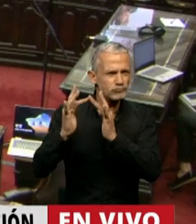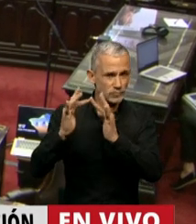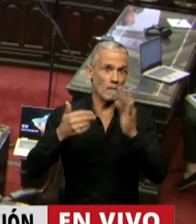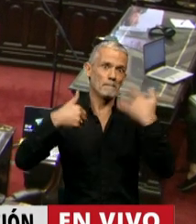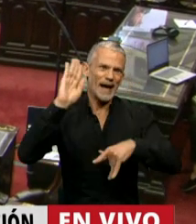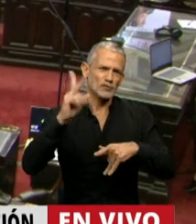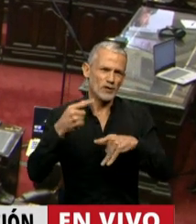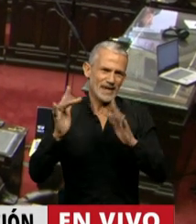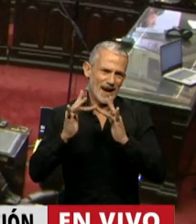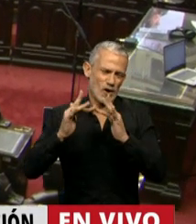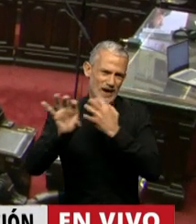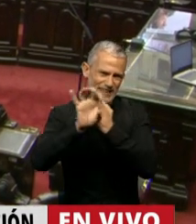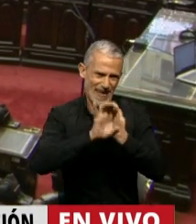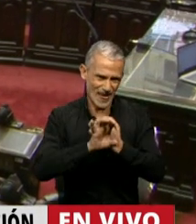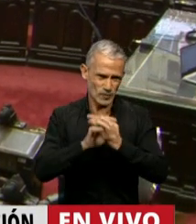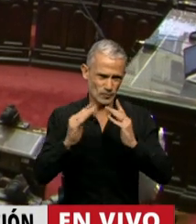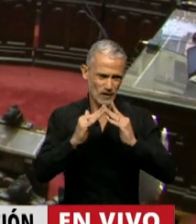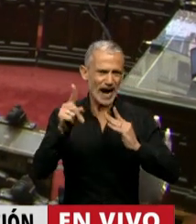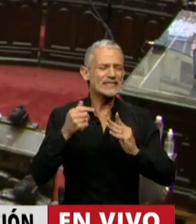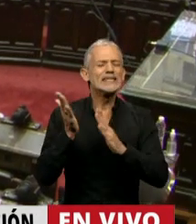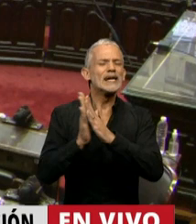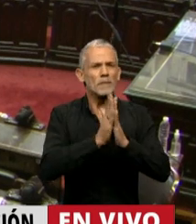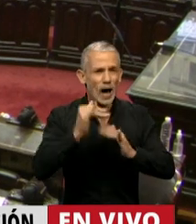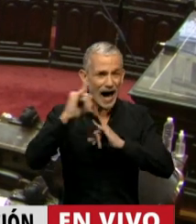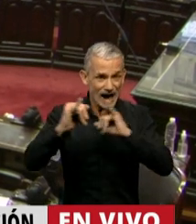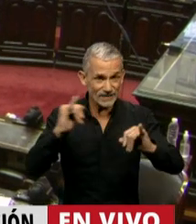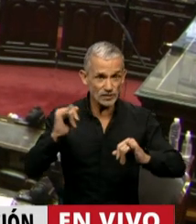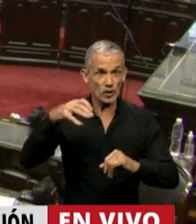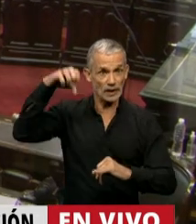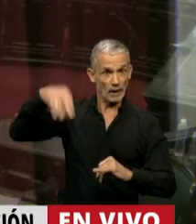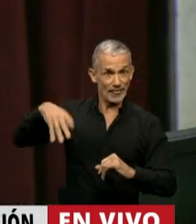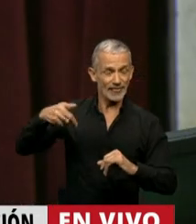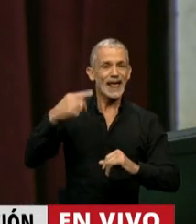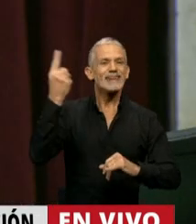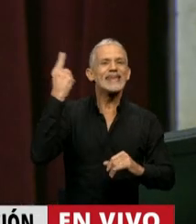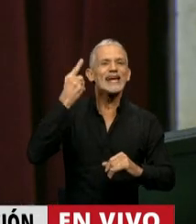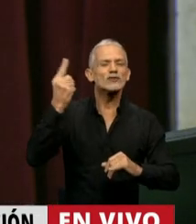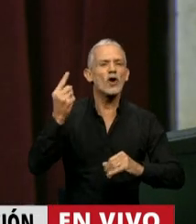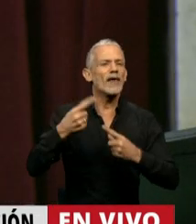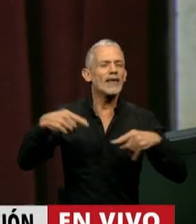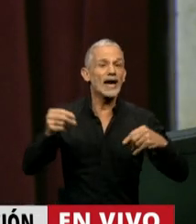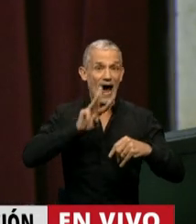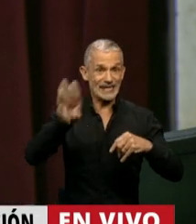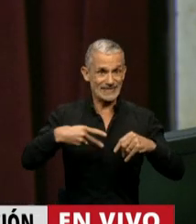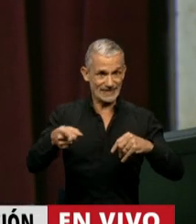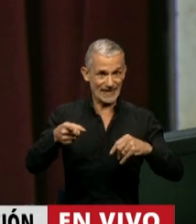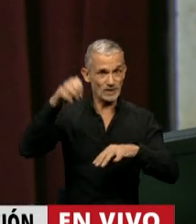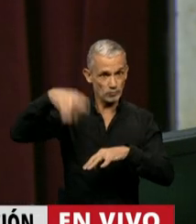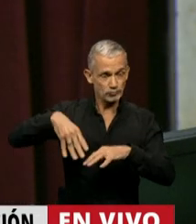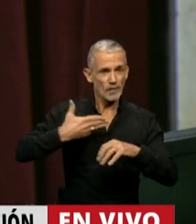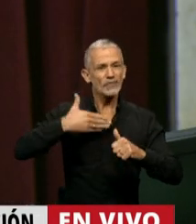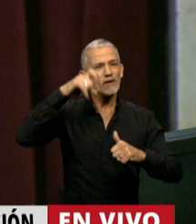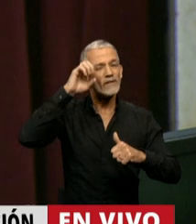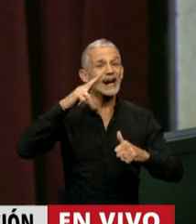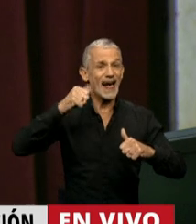gran mayoría conectados de manera remota comunicarles la presencia de la directora ejecutiva de lancés Fernanda